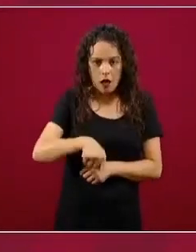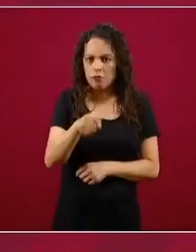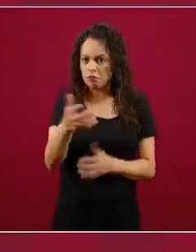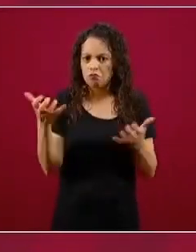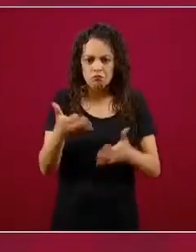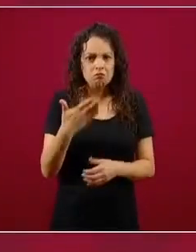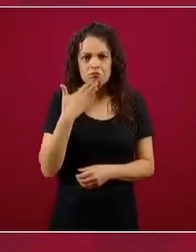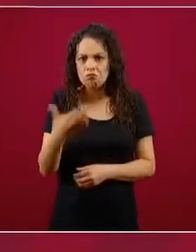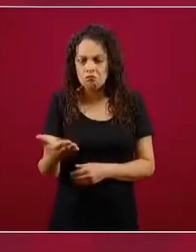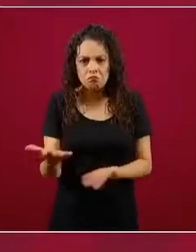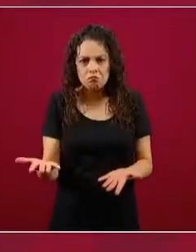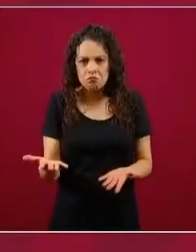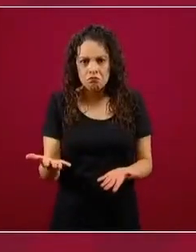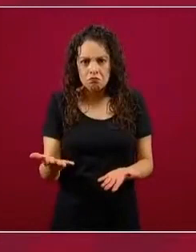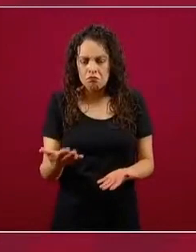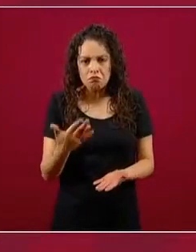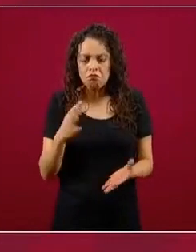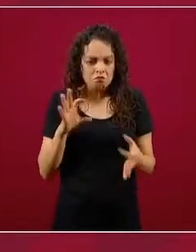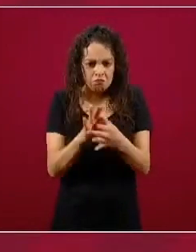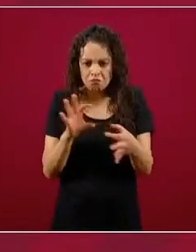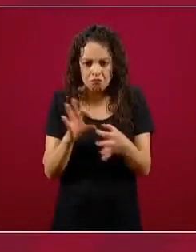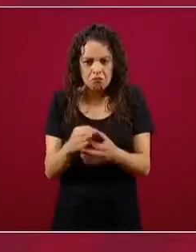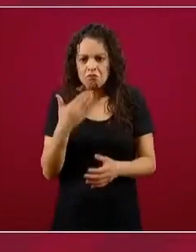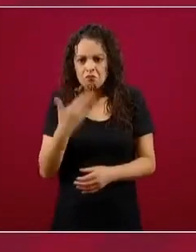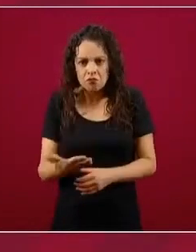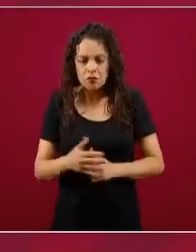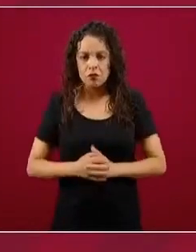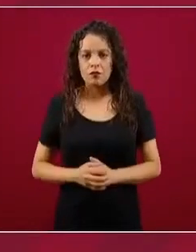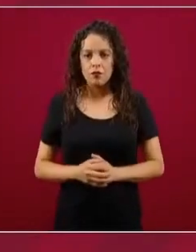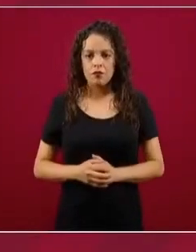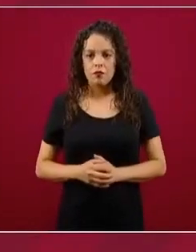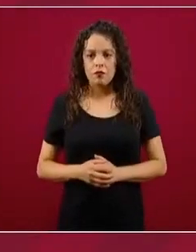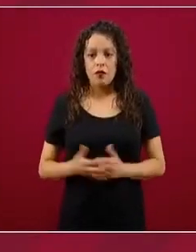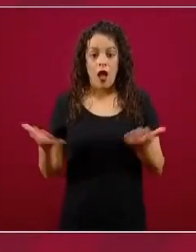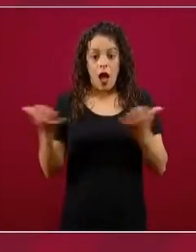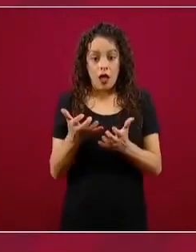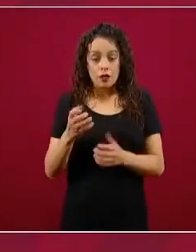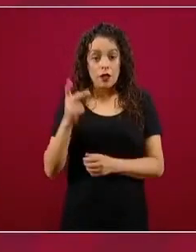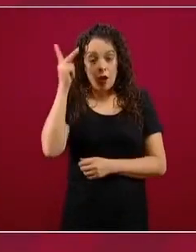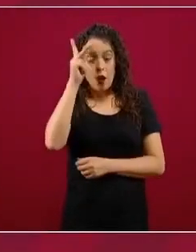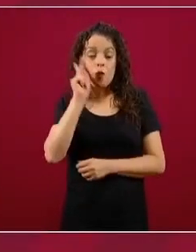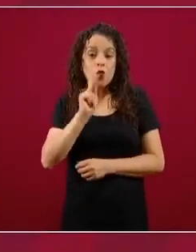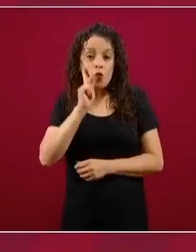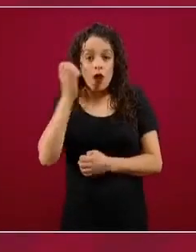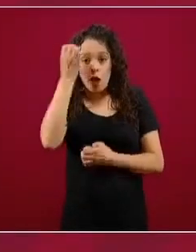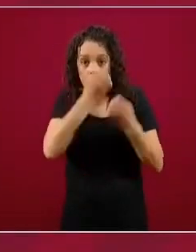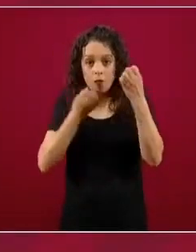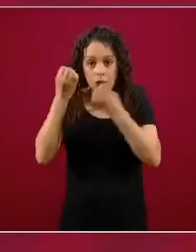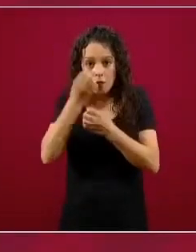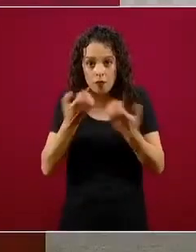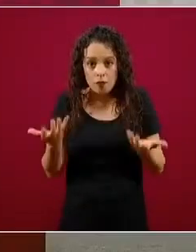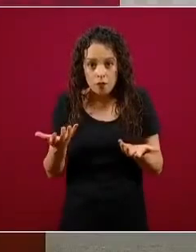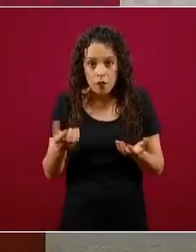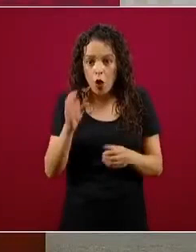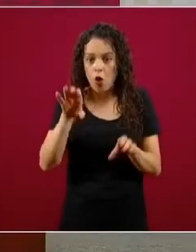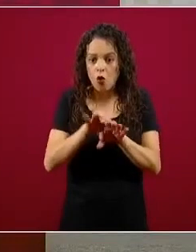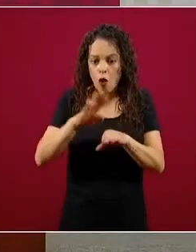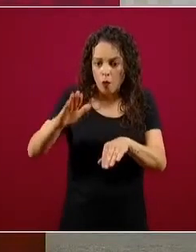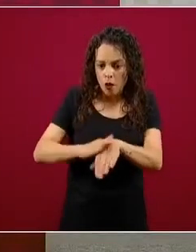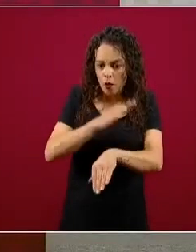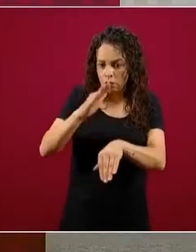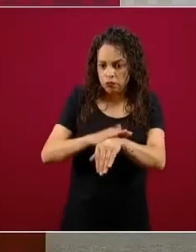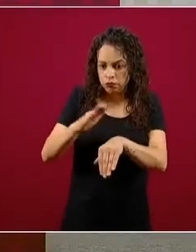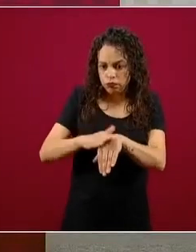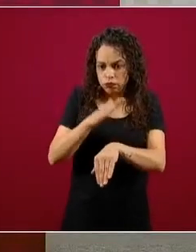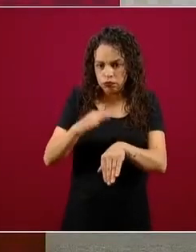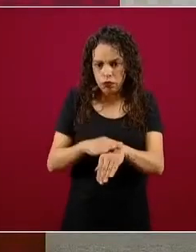a el deseo de hacer pruebas sin una elaboración sobre su posible impacto, ¿cuál sería el mecanismo por el que